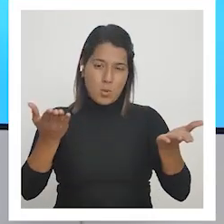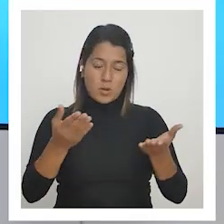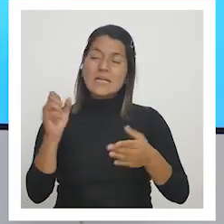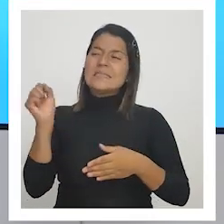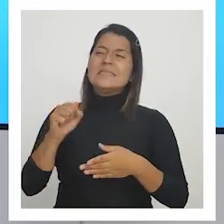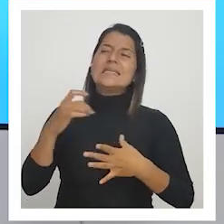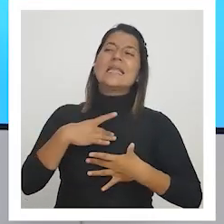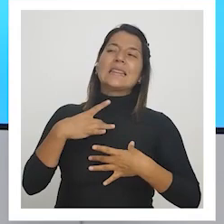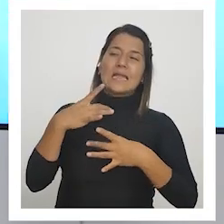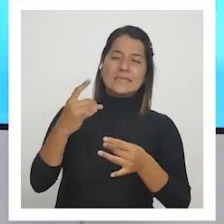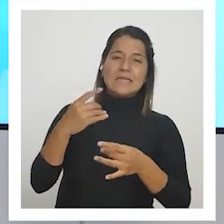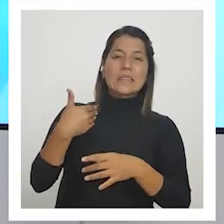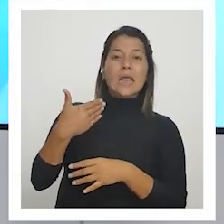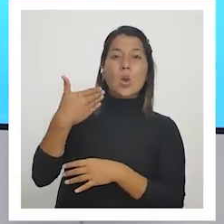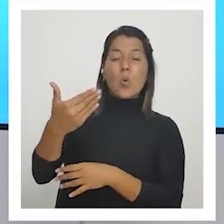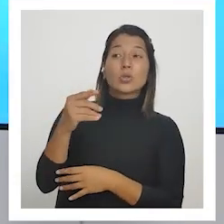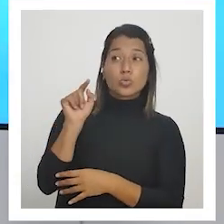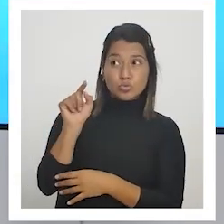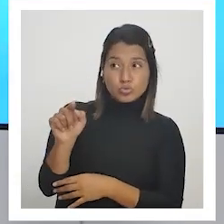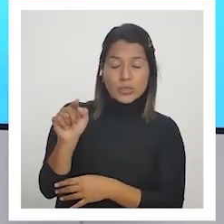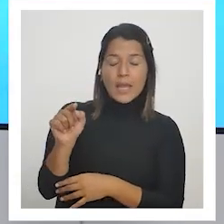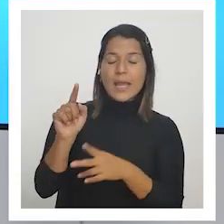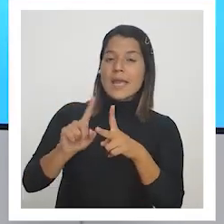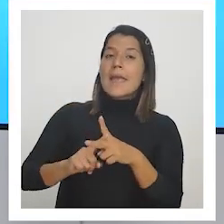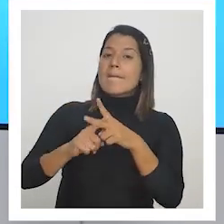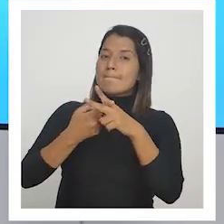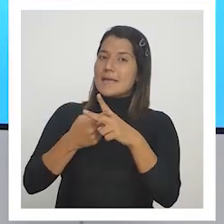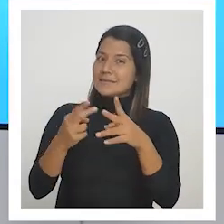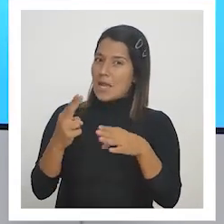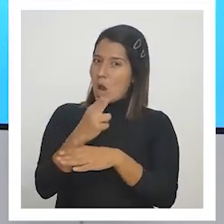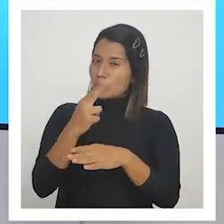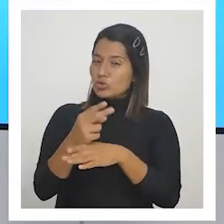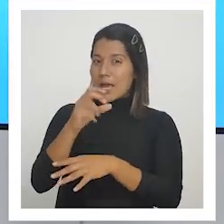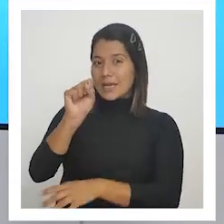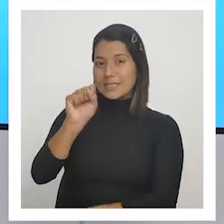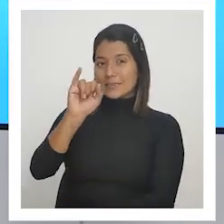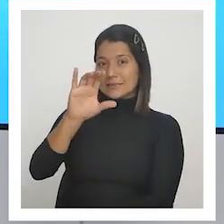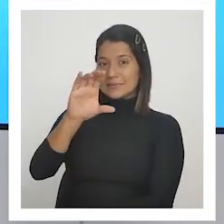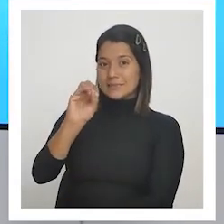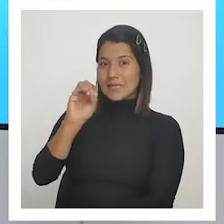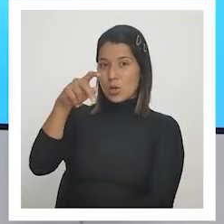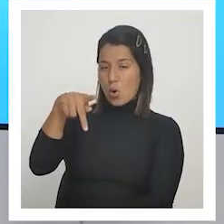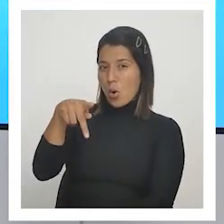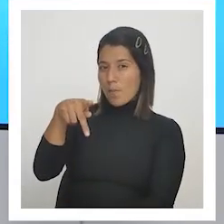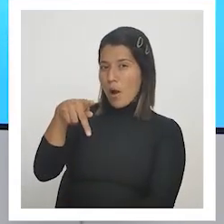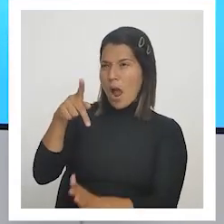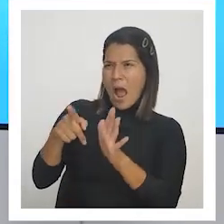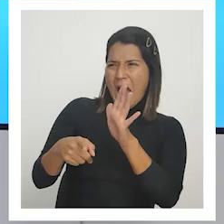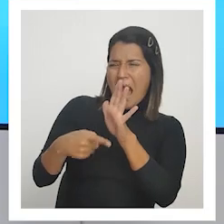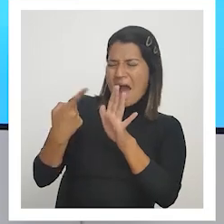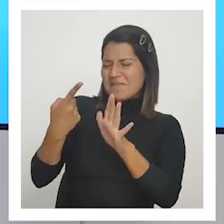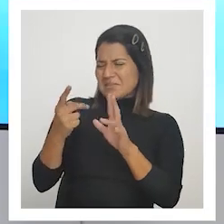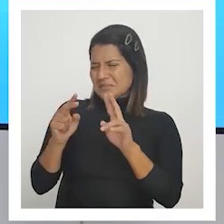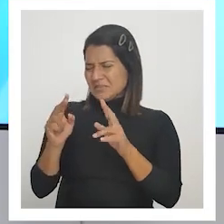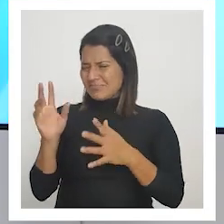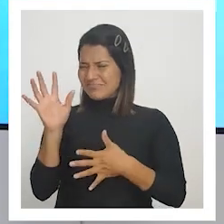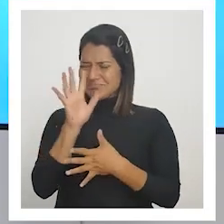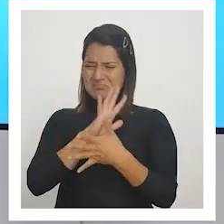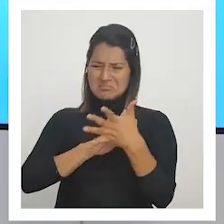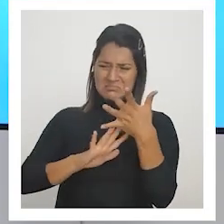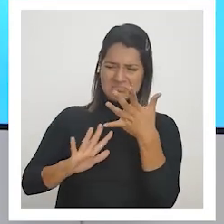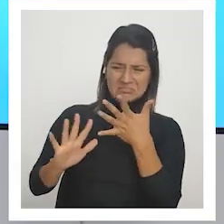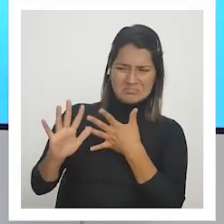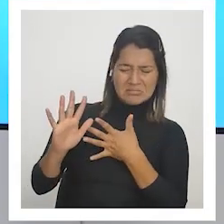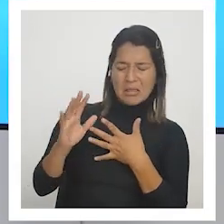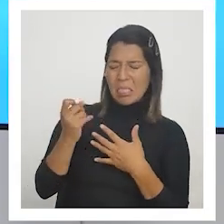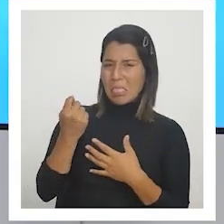usted empieza a utilizar el SICOP, de pronto se le hace un enredo. Hay